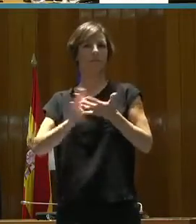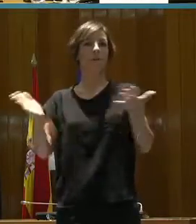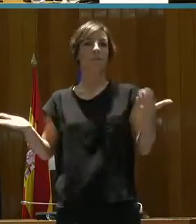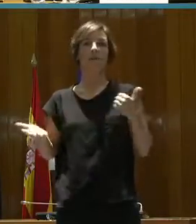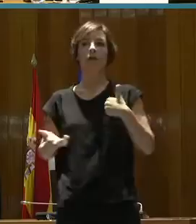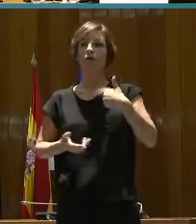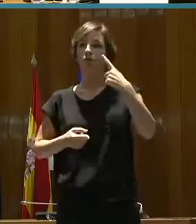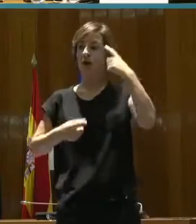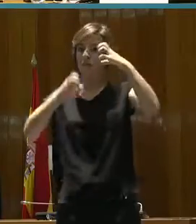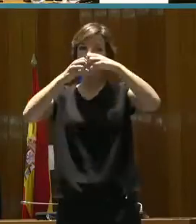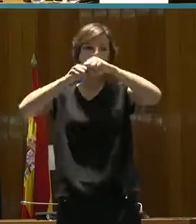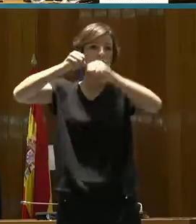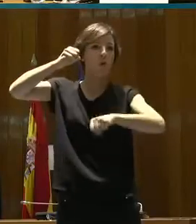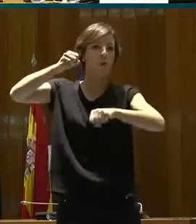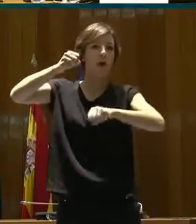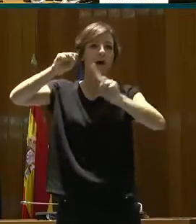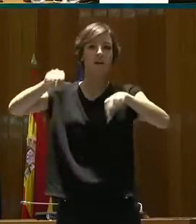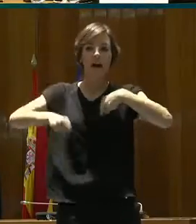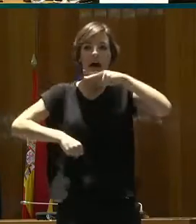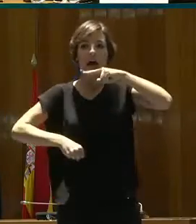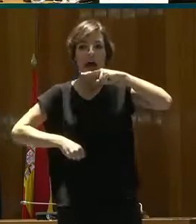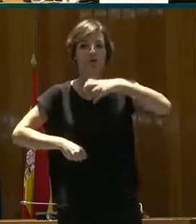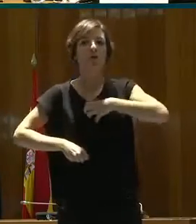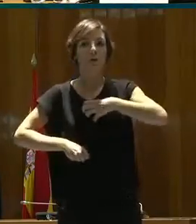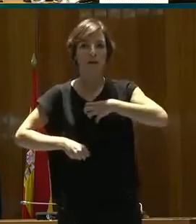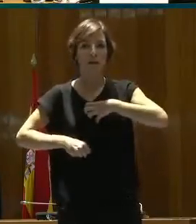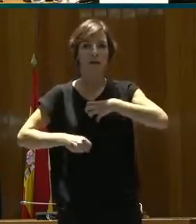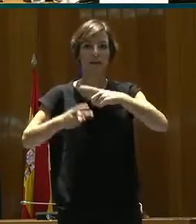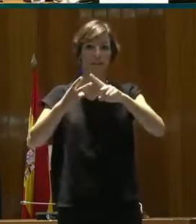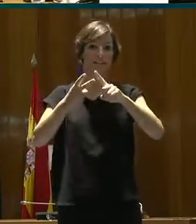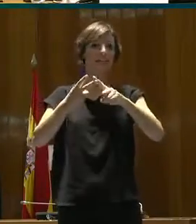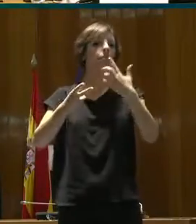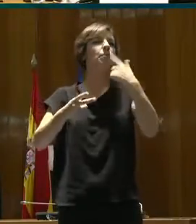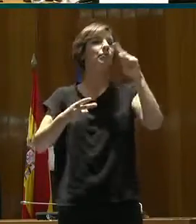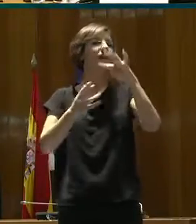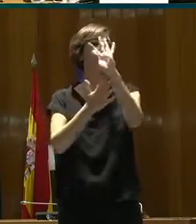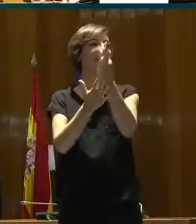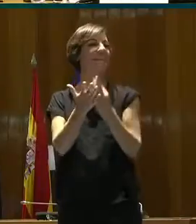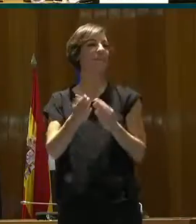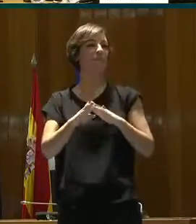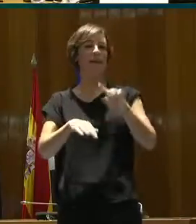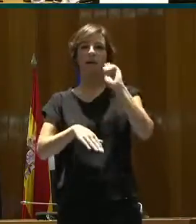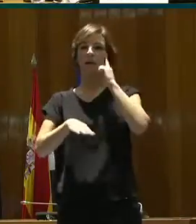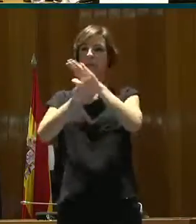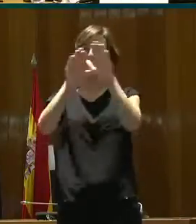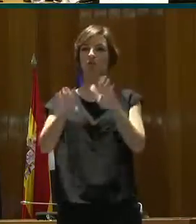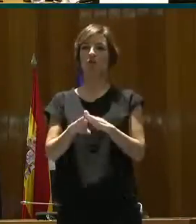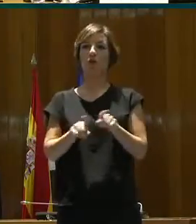cardiovascular cerebral y que ven afectada su capacidad lingüística. Así como existen test de diagnóstico para